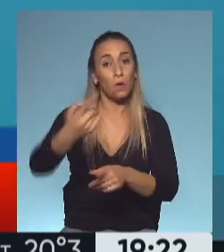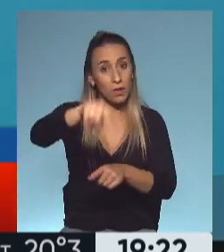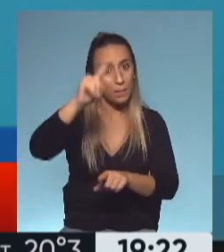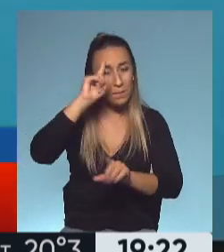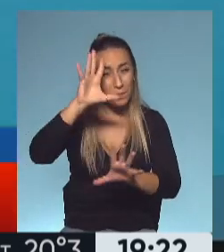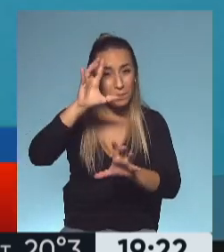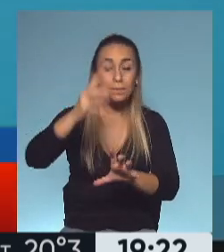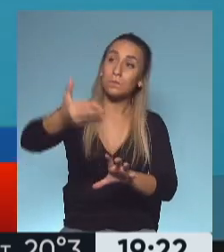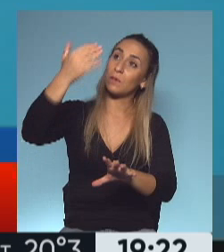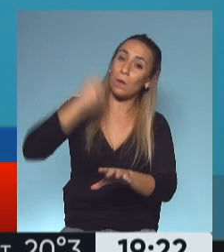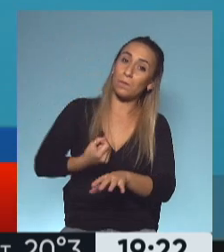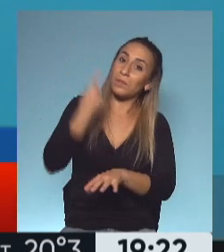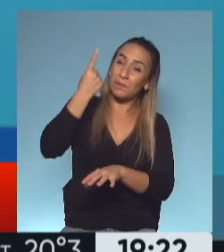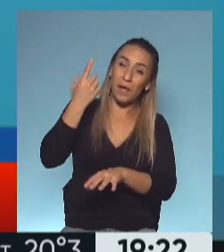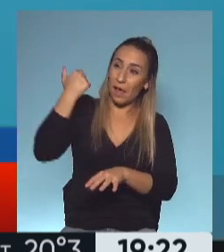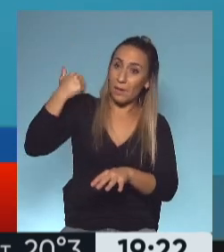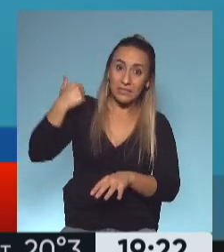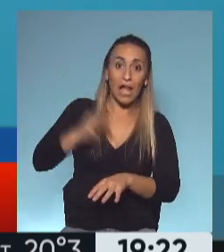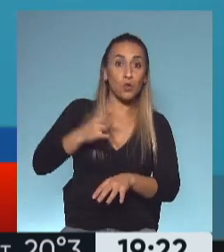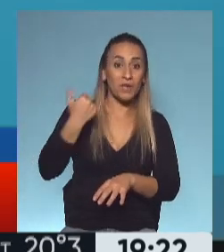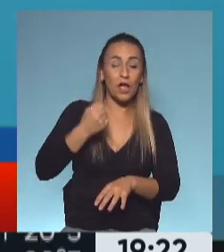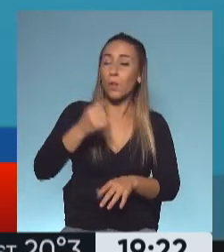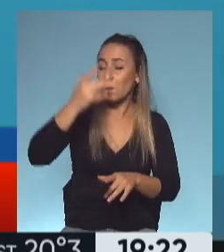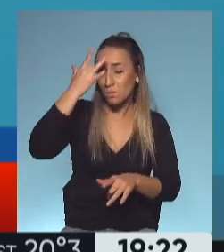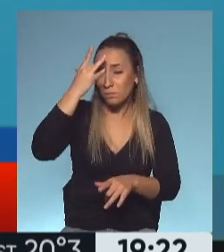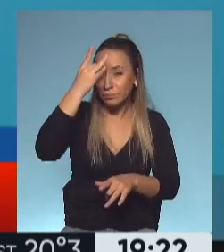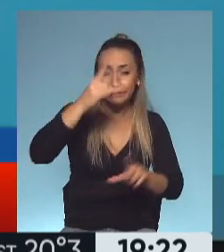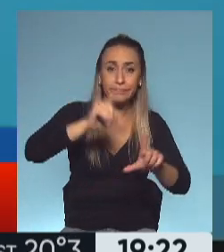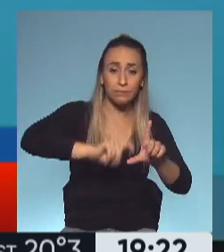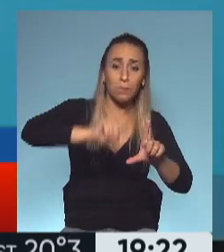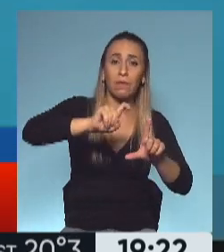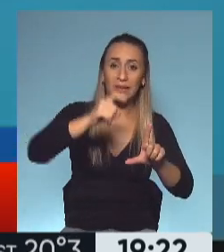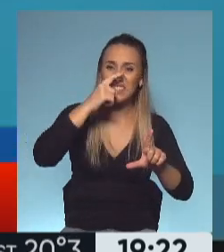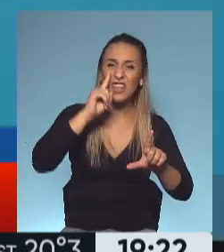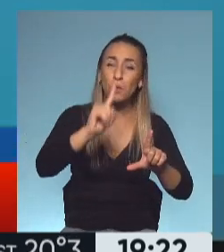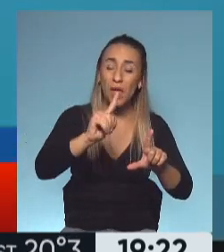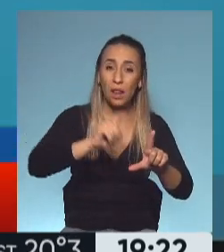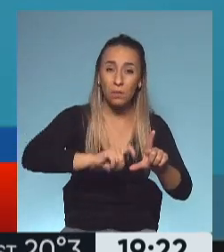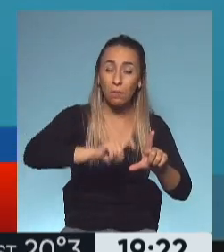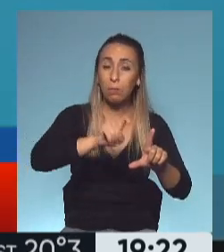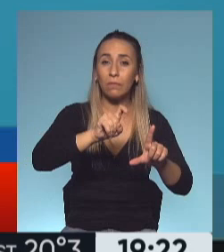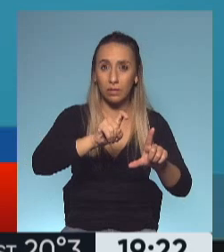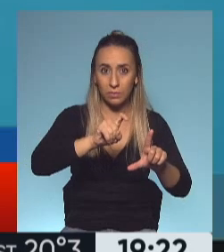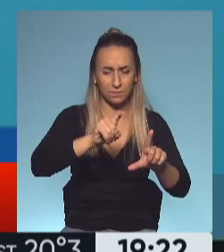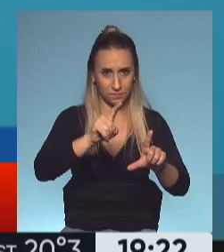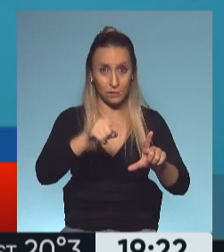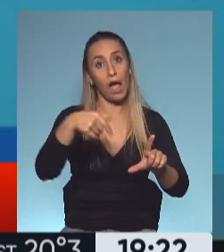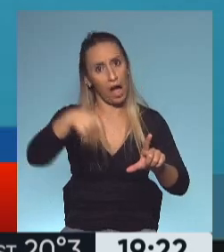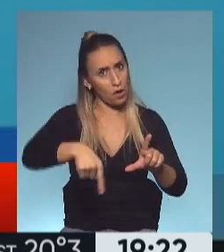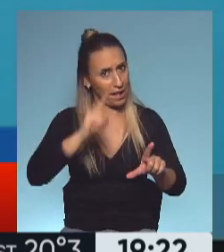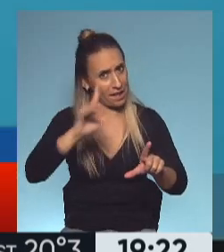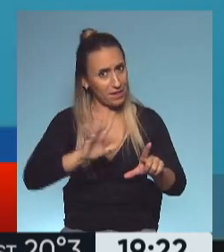fue 7.000 casos. Así que esto no tiene nada que ver. Logramos detener el